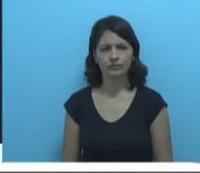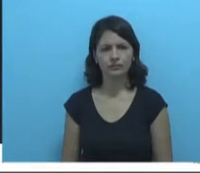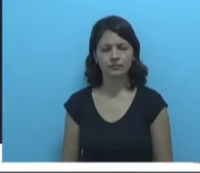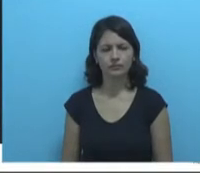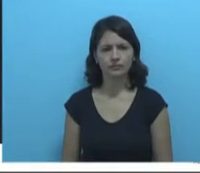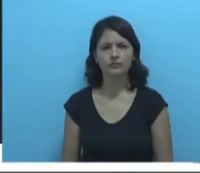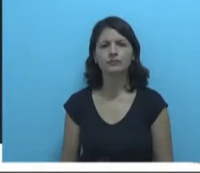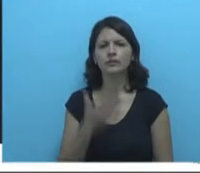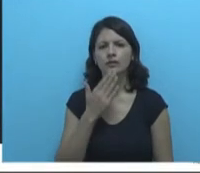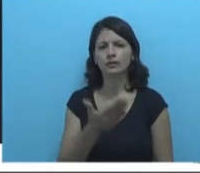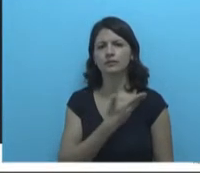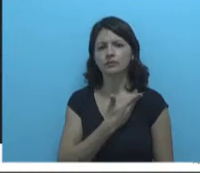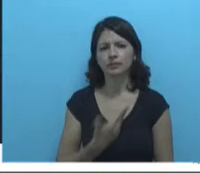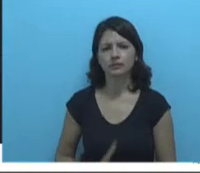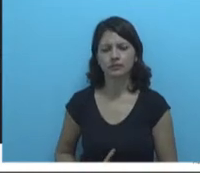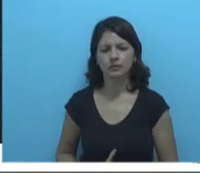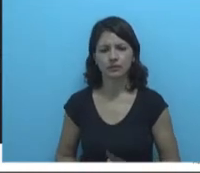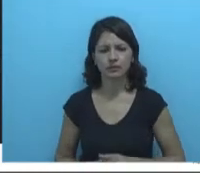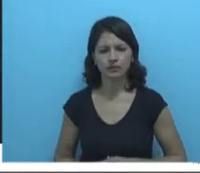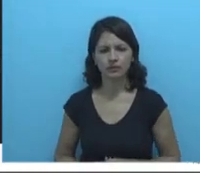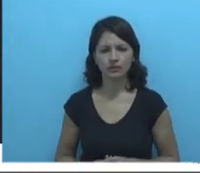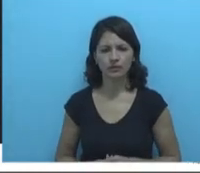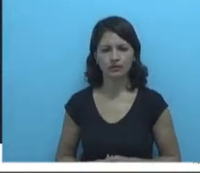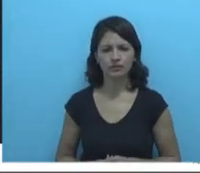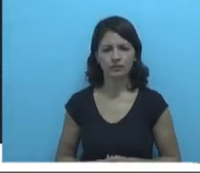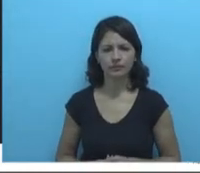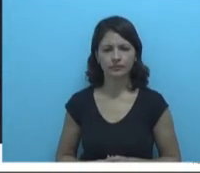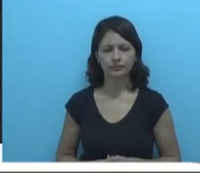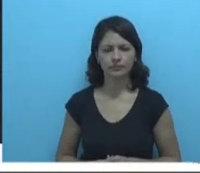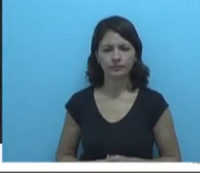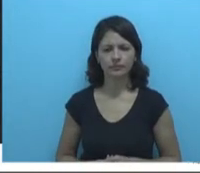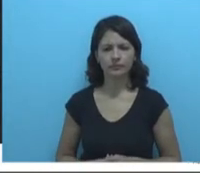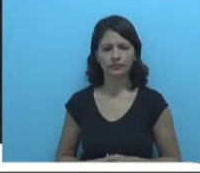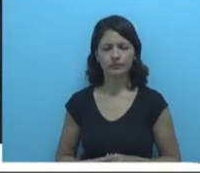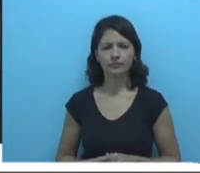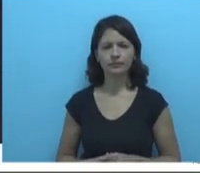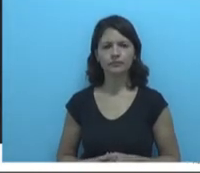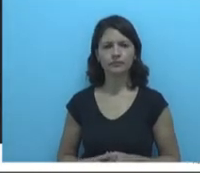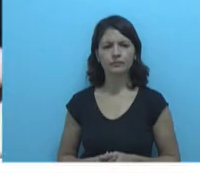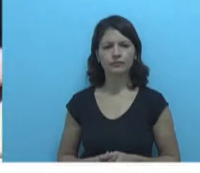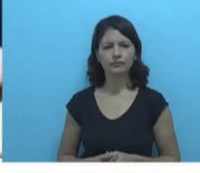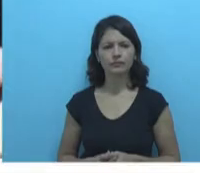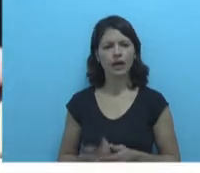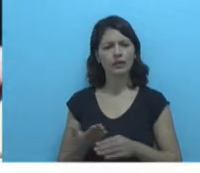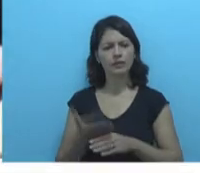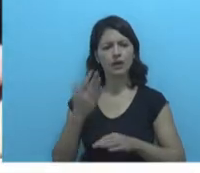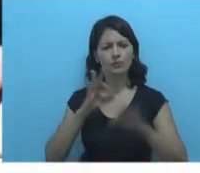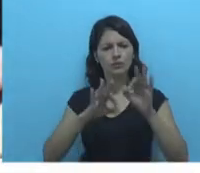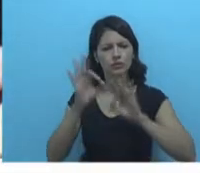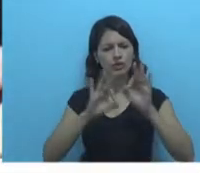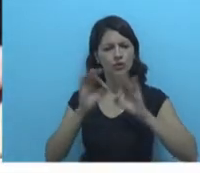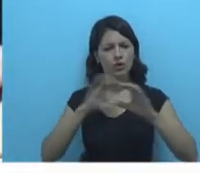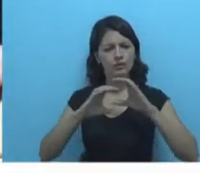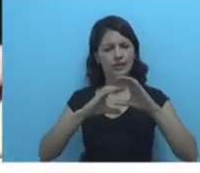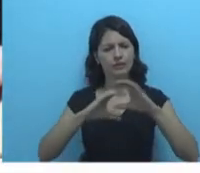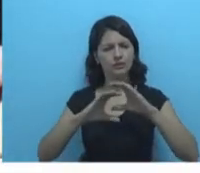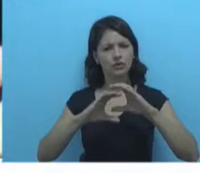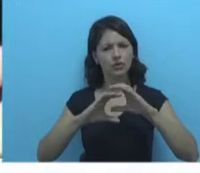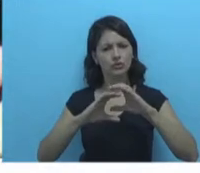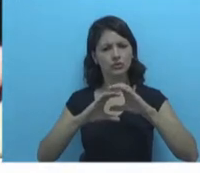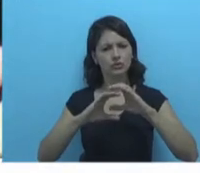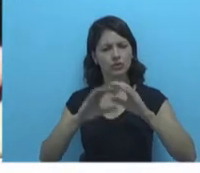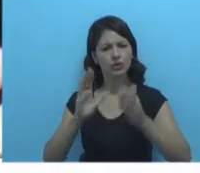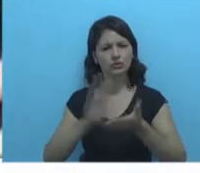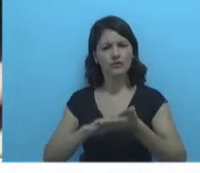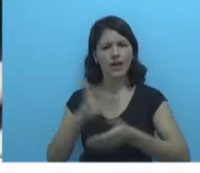Muchas gracias, señor presidente. Es para hacer referencia al proyecto de comunicación respecto del pedido